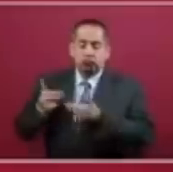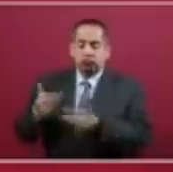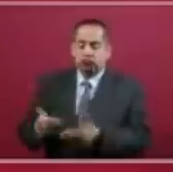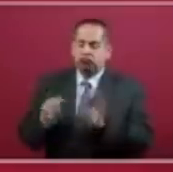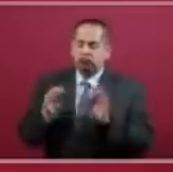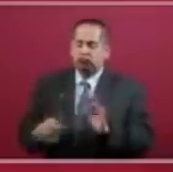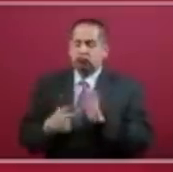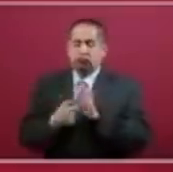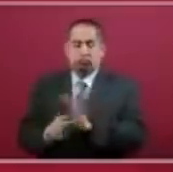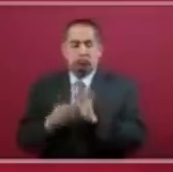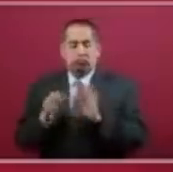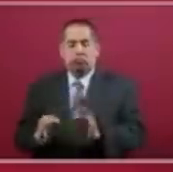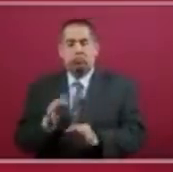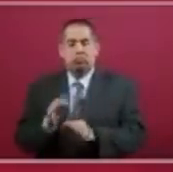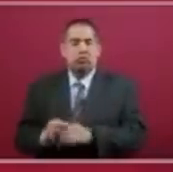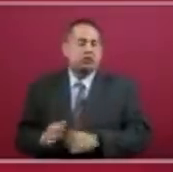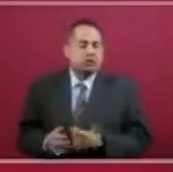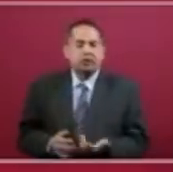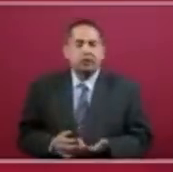Solo lo